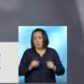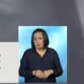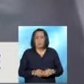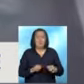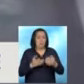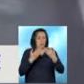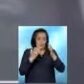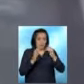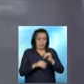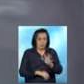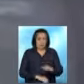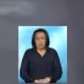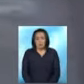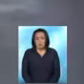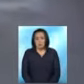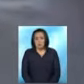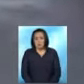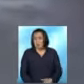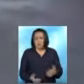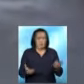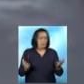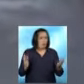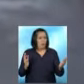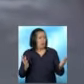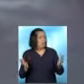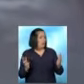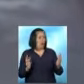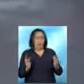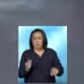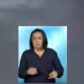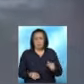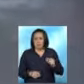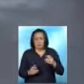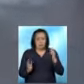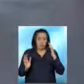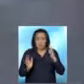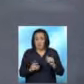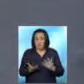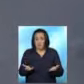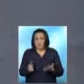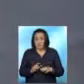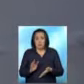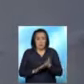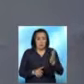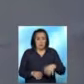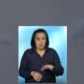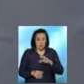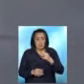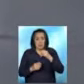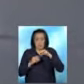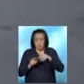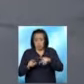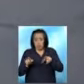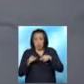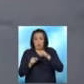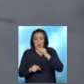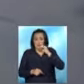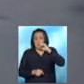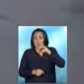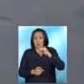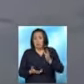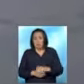redes sociales. Un poco desorientado está este perrito, pero cargando este balde. Se aferra al balde.